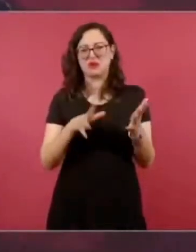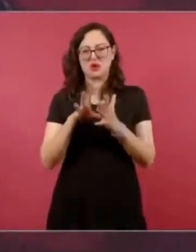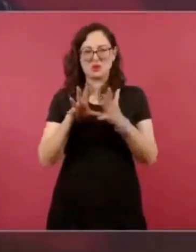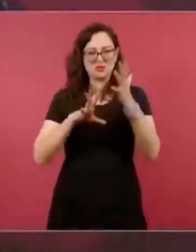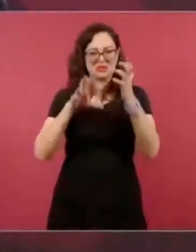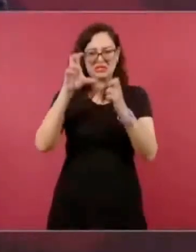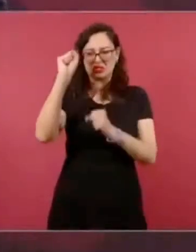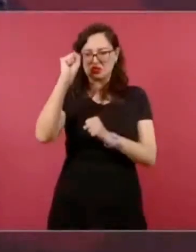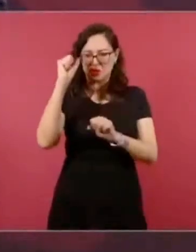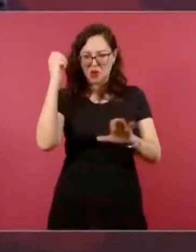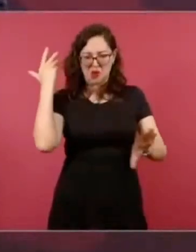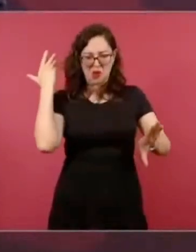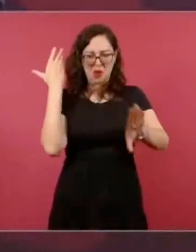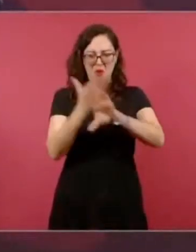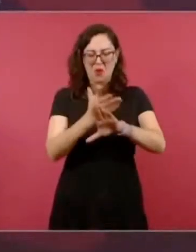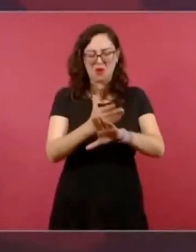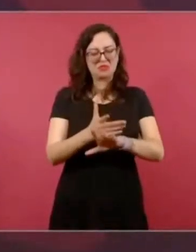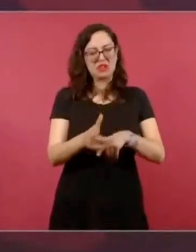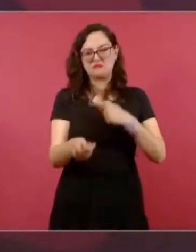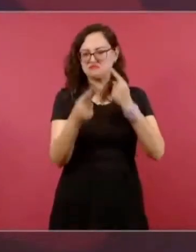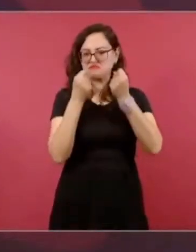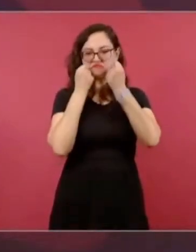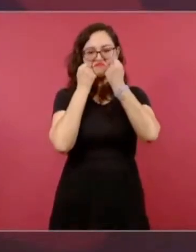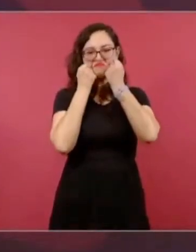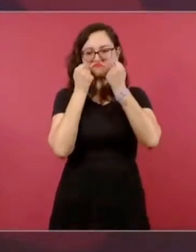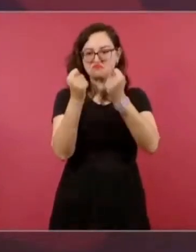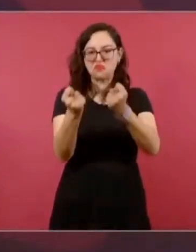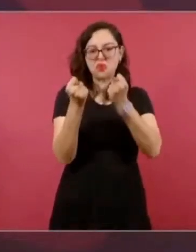la Constitución,